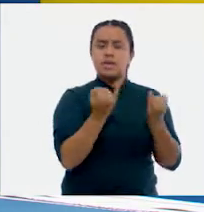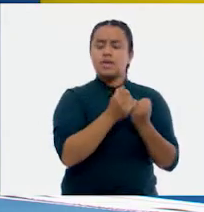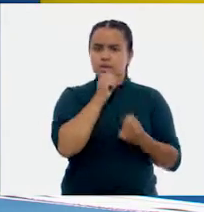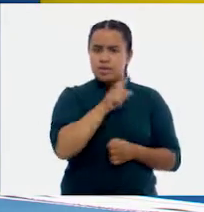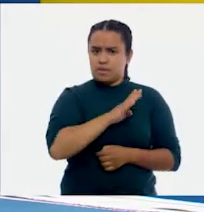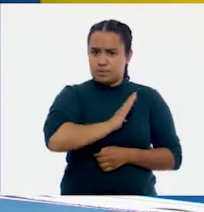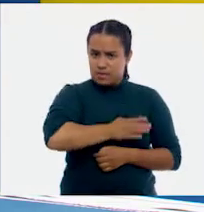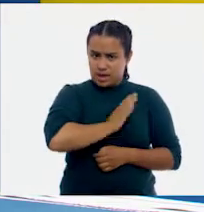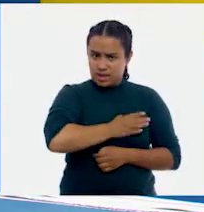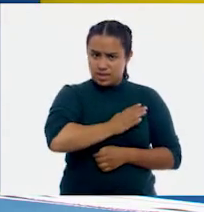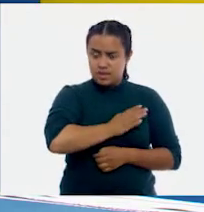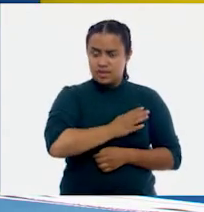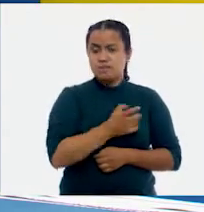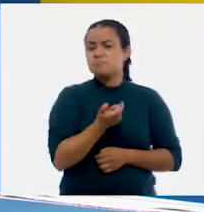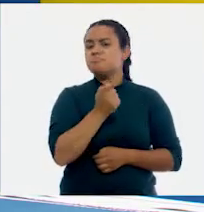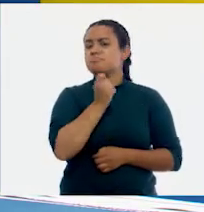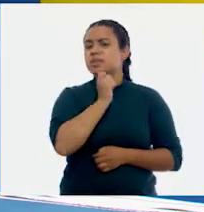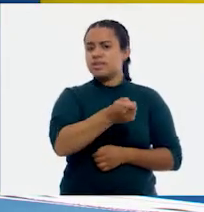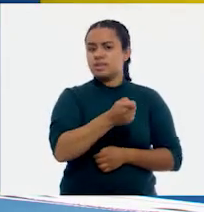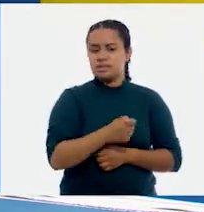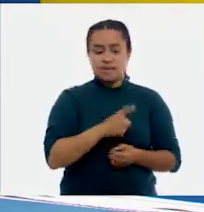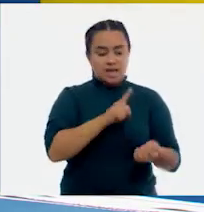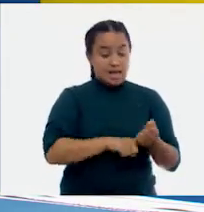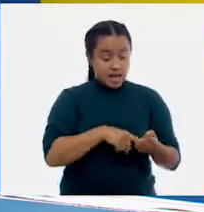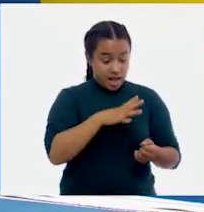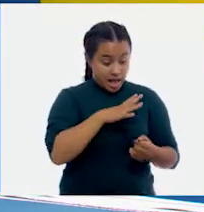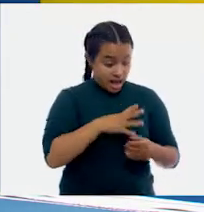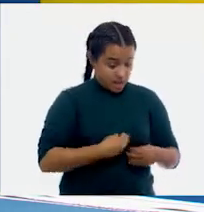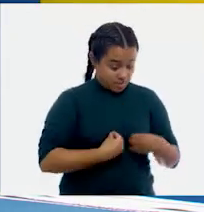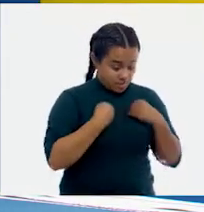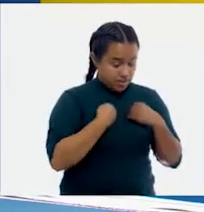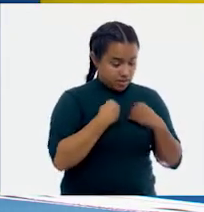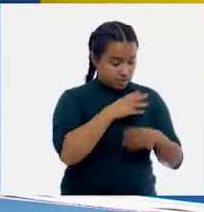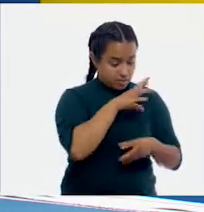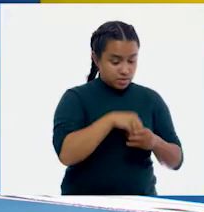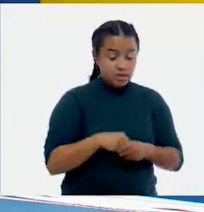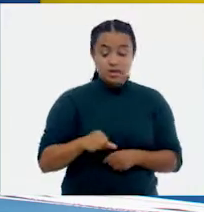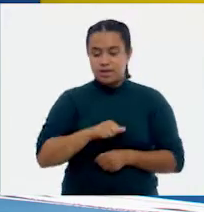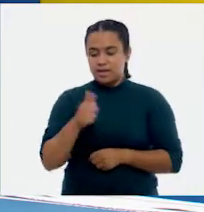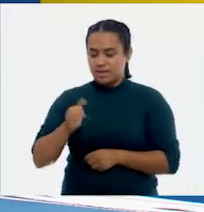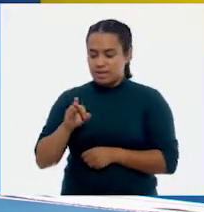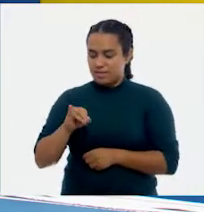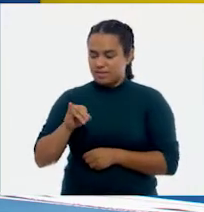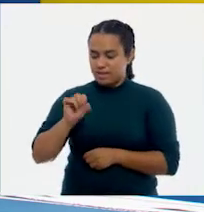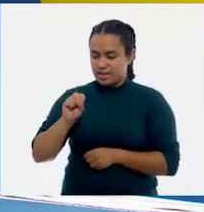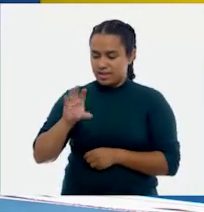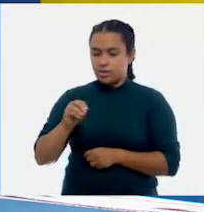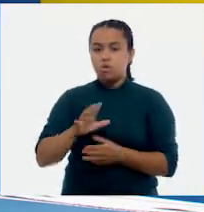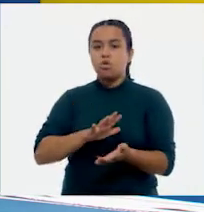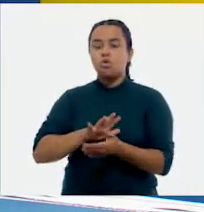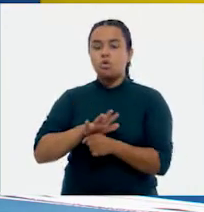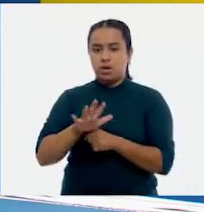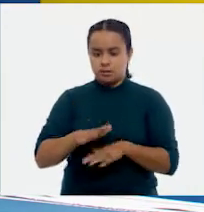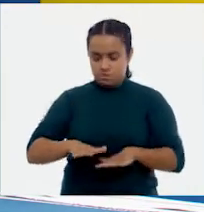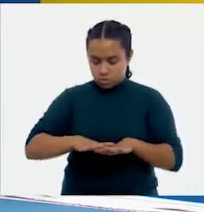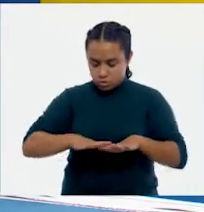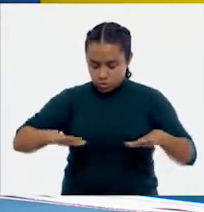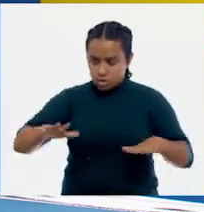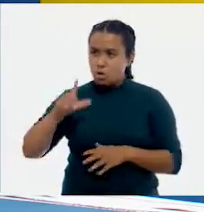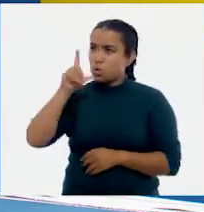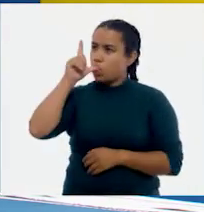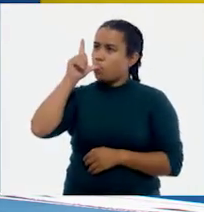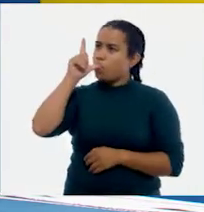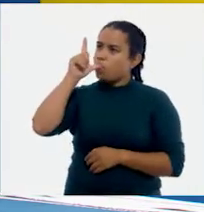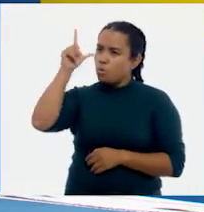bacterias. Es decir, todo lo que tiene vida. Y los factores físicos son el suelo, la luz